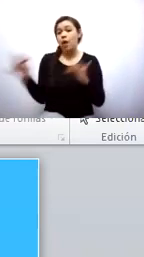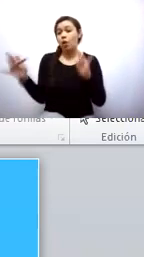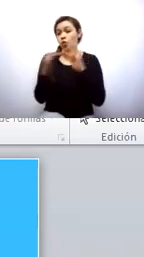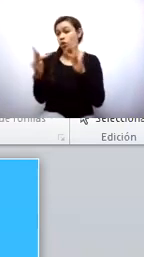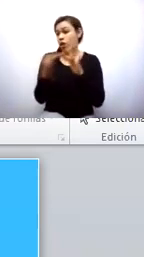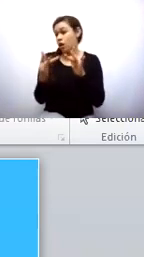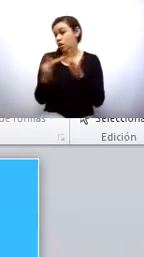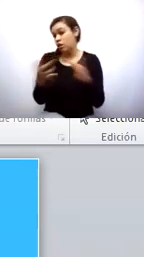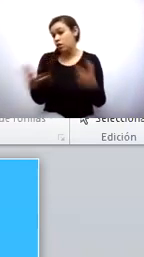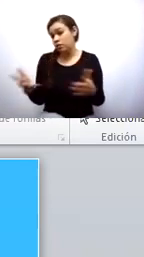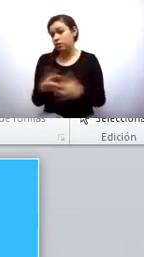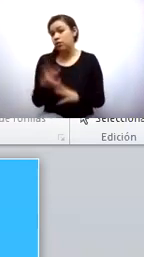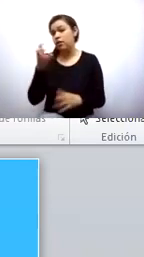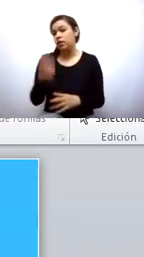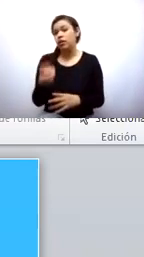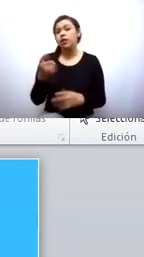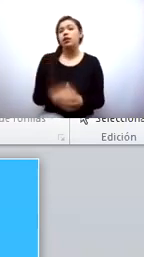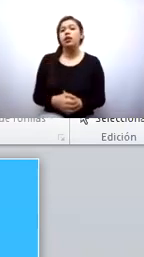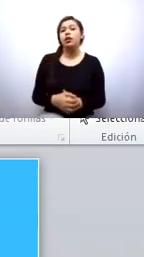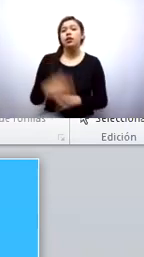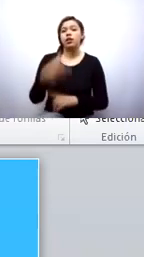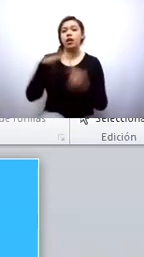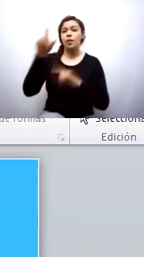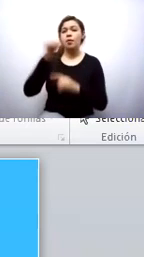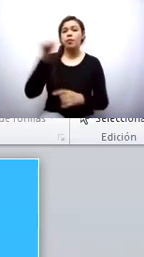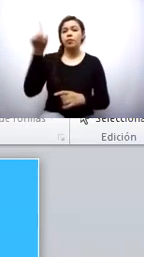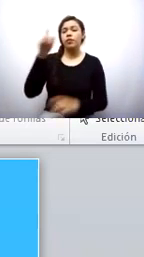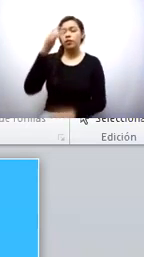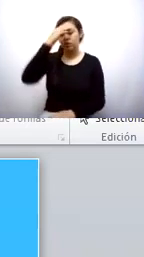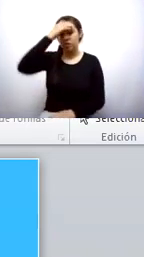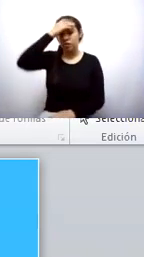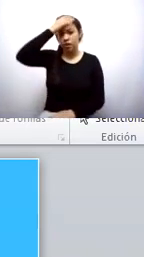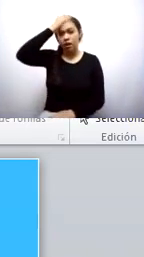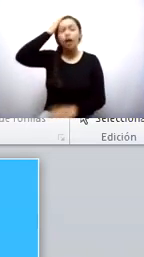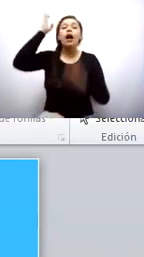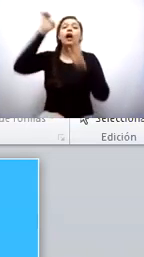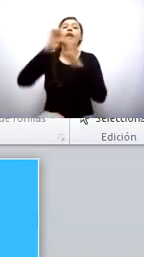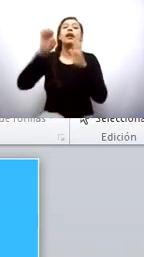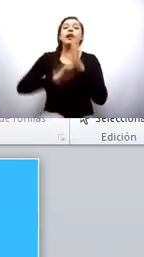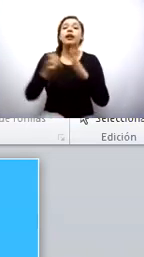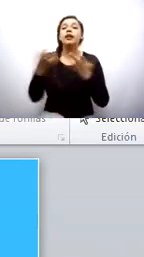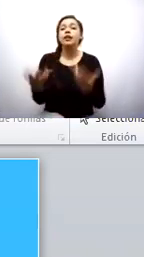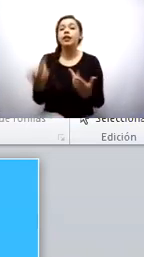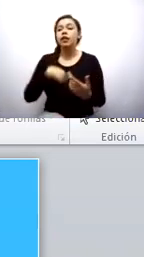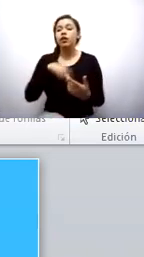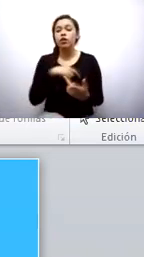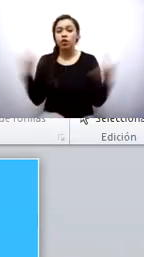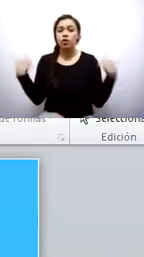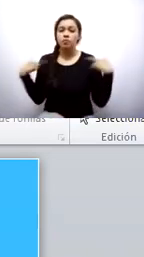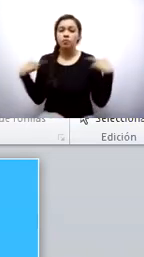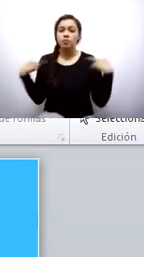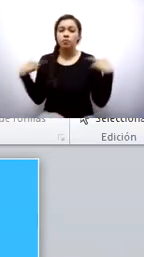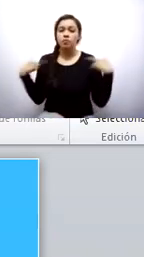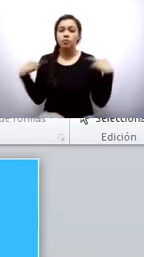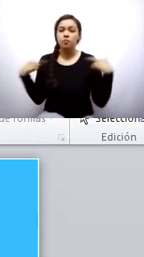esa implicación profesional y ética que pues como docentes debemos de tener.